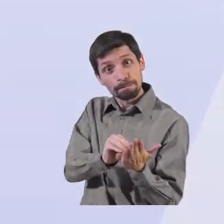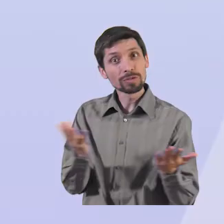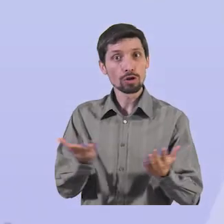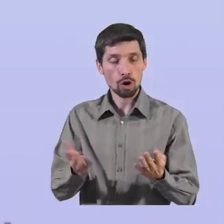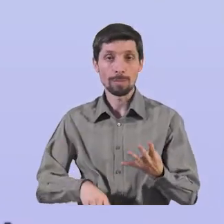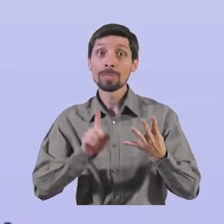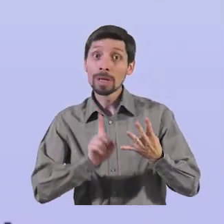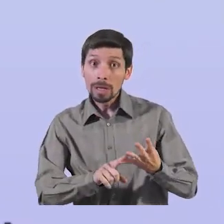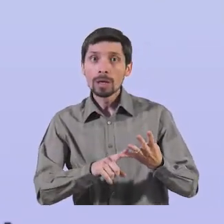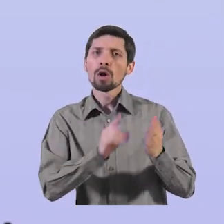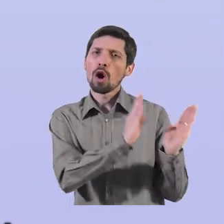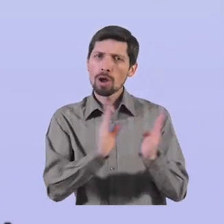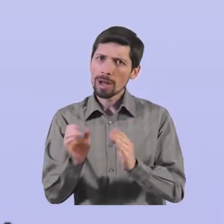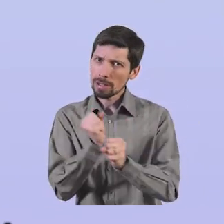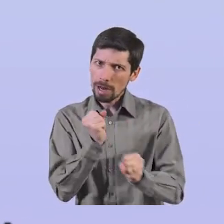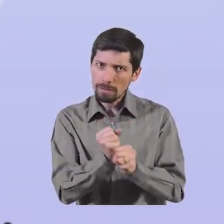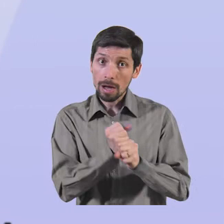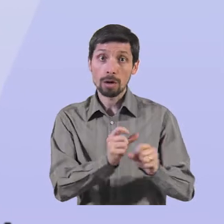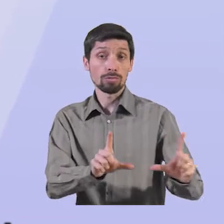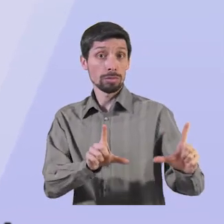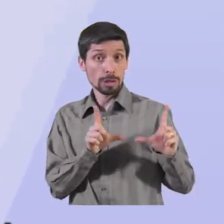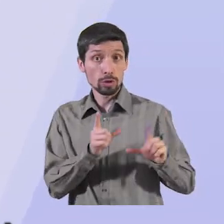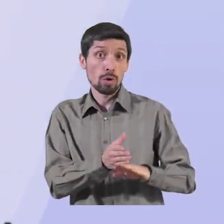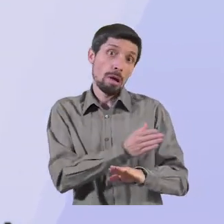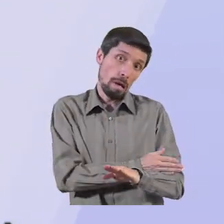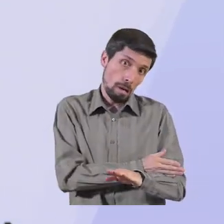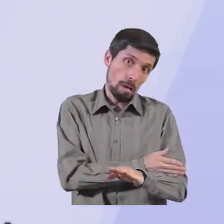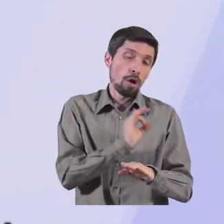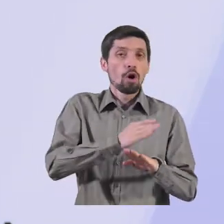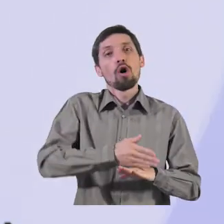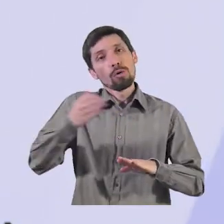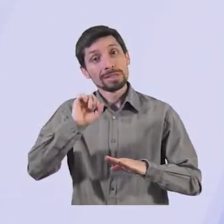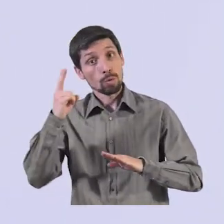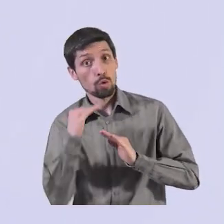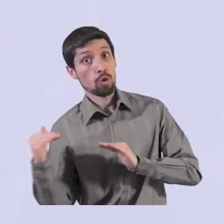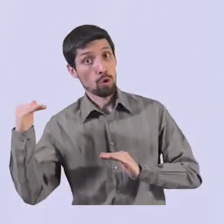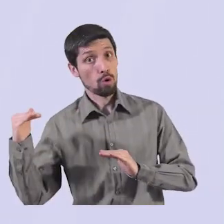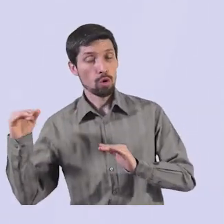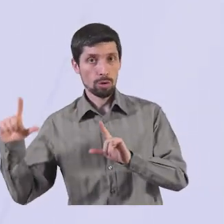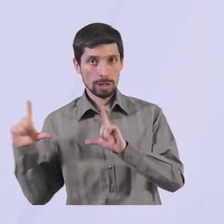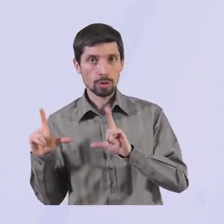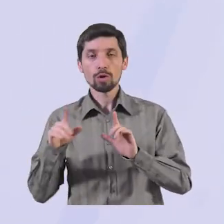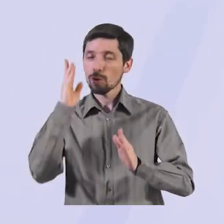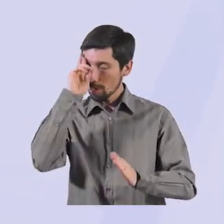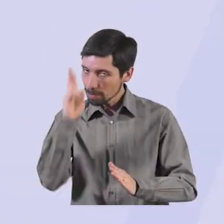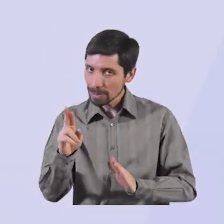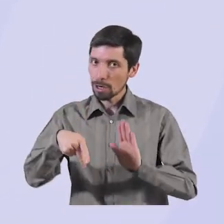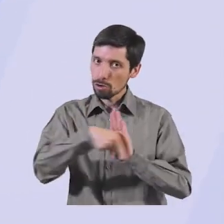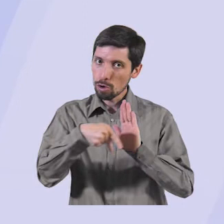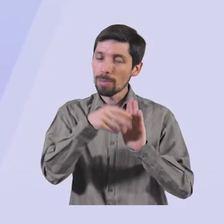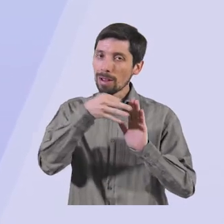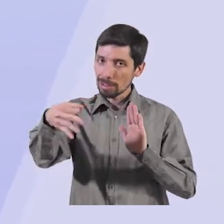bibliográficos. Estructurar un trabajo de titulación de pregrado o postgrado de acuerdo a las normativas vigentes